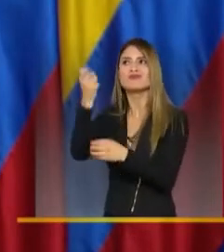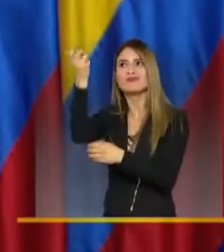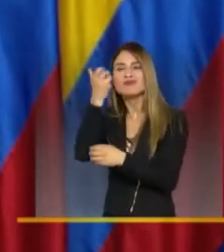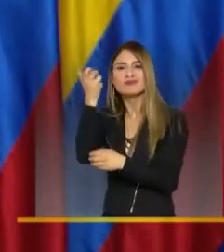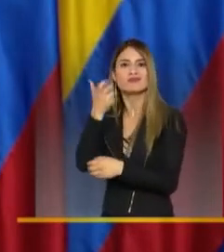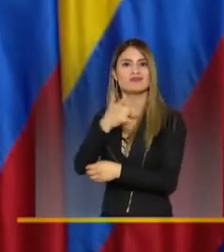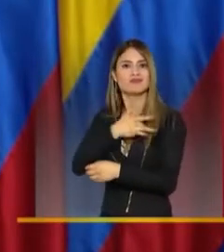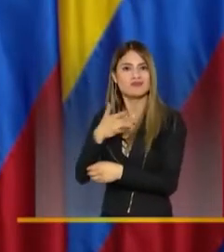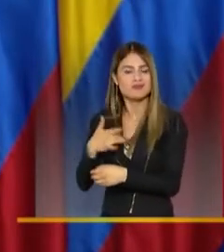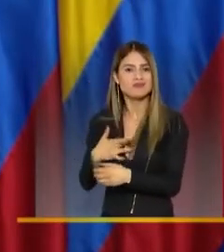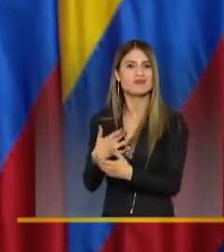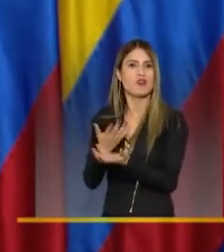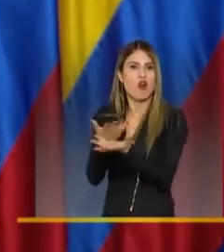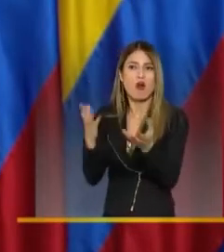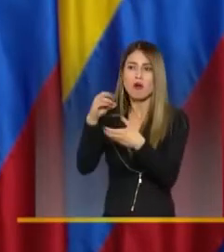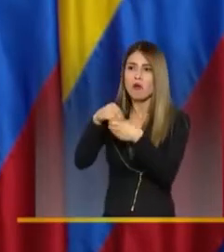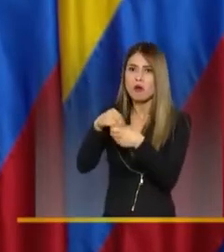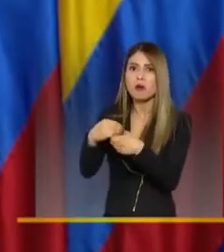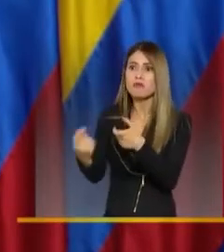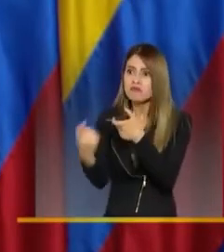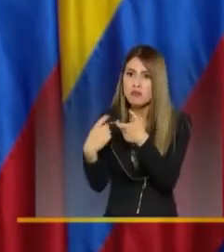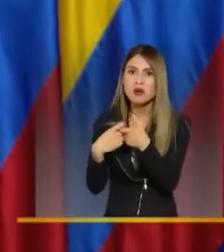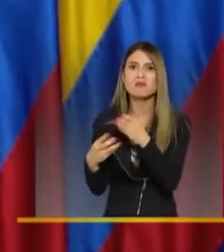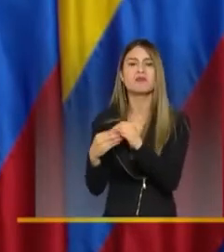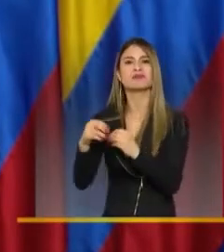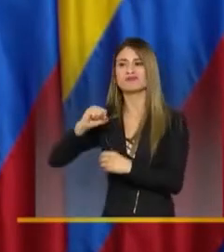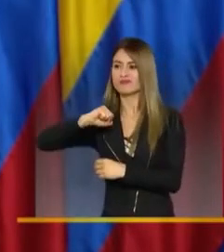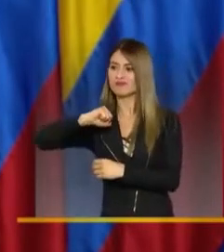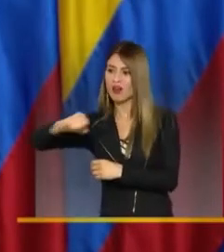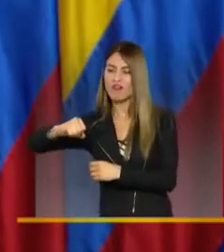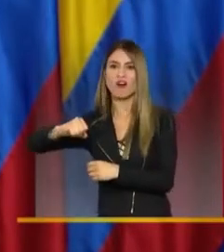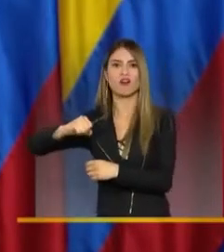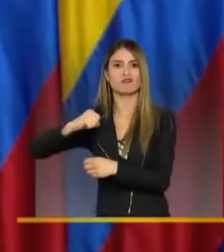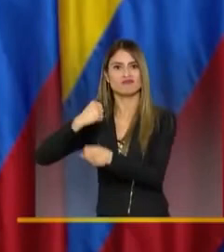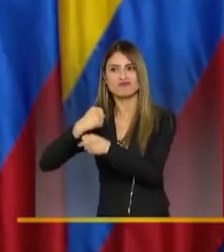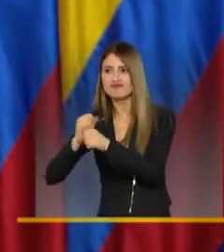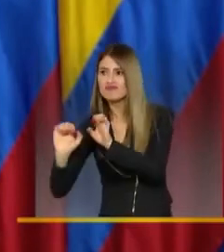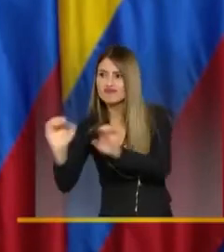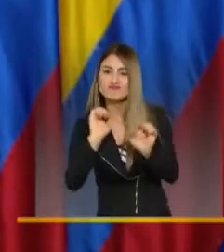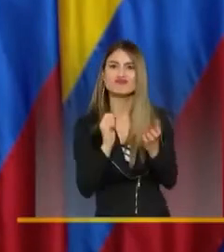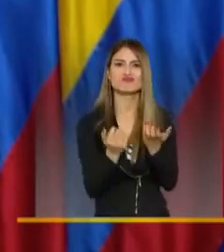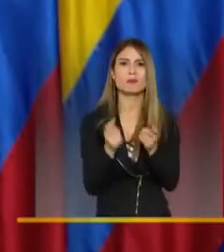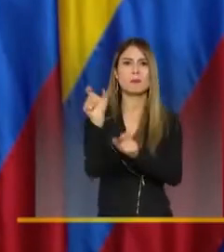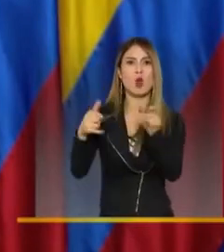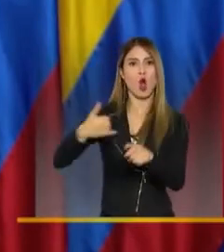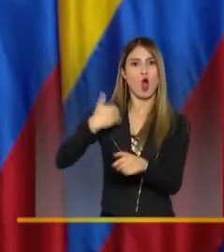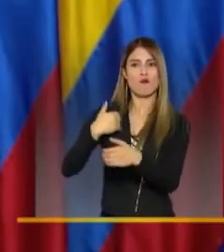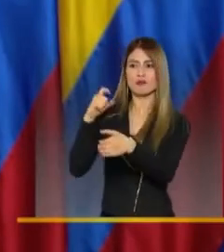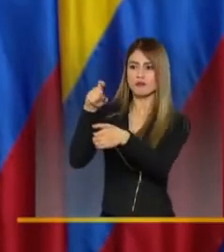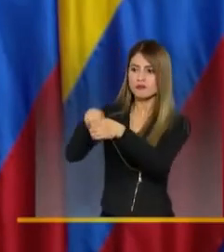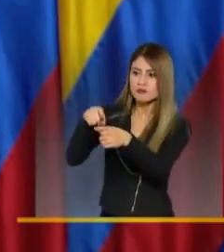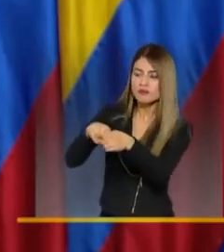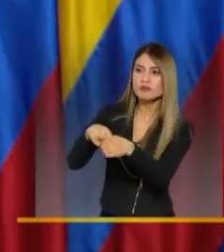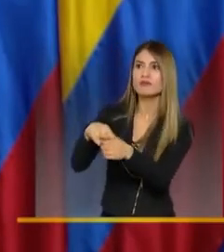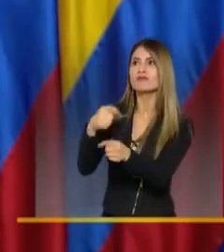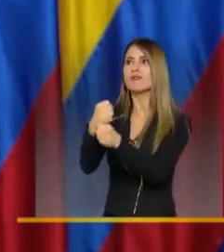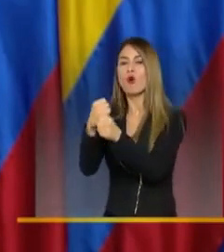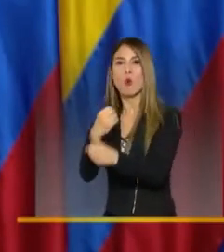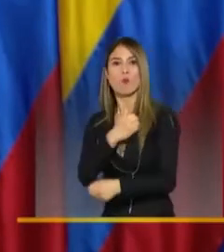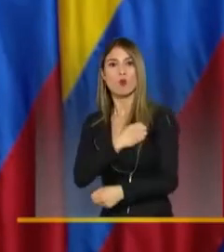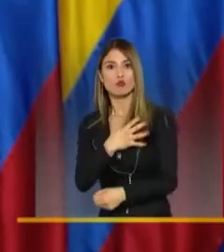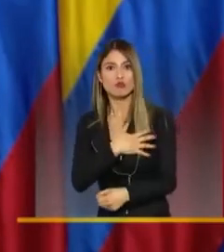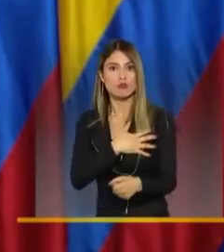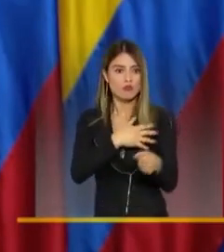colombianos, garantizar sus derechos laborales, abrir oportunidades de empleo para los jóvenes, son logros muy